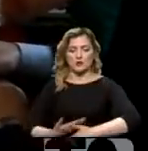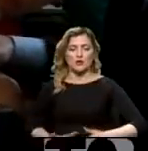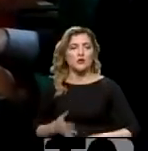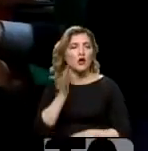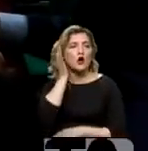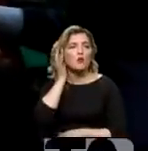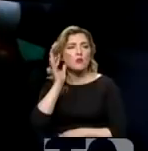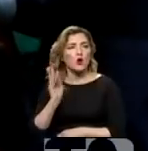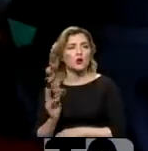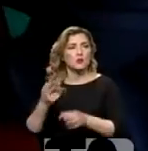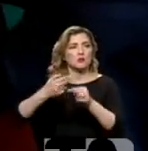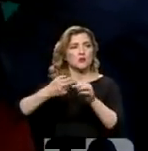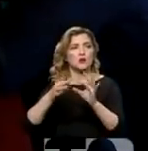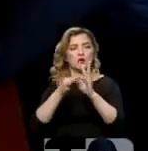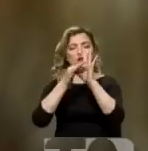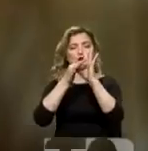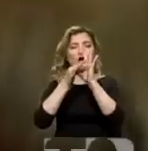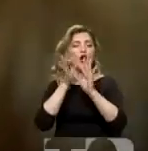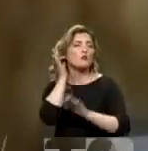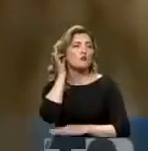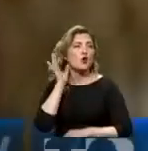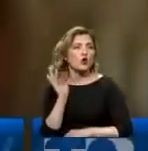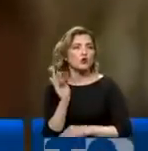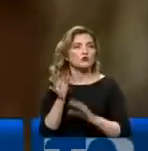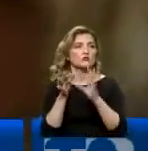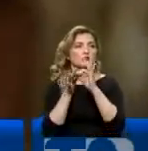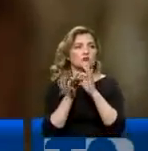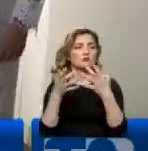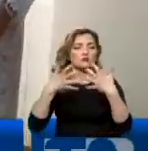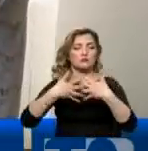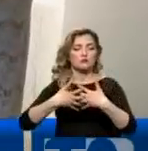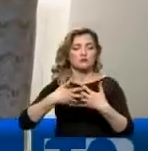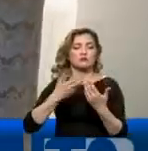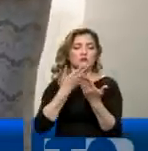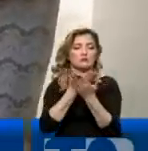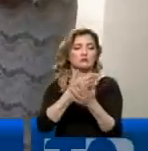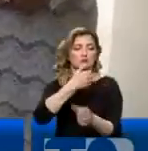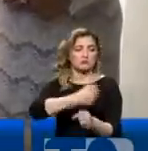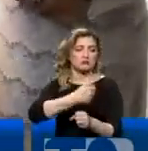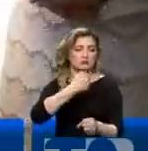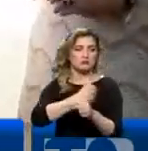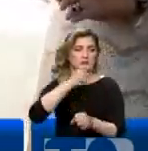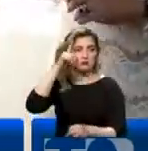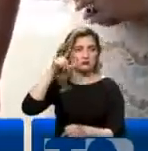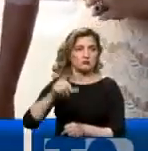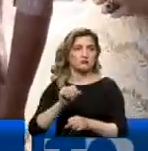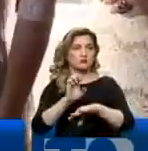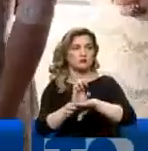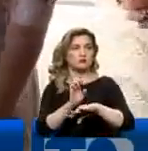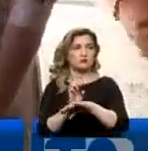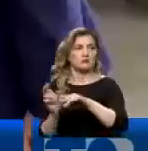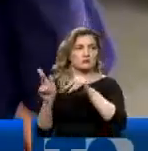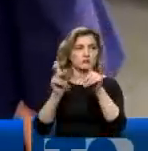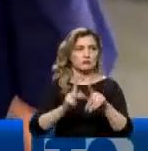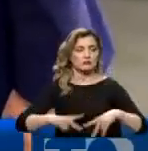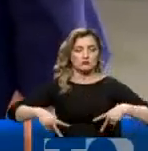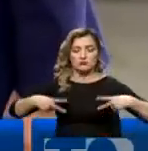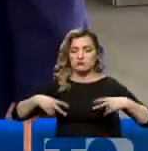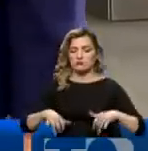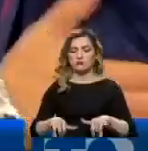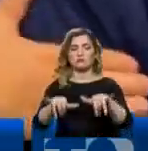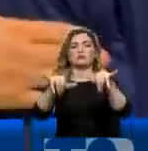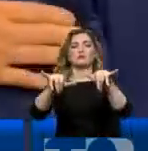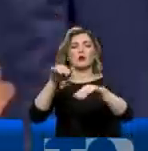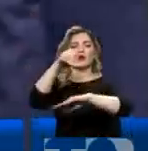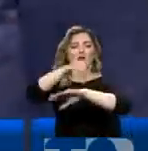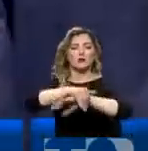esposa participó de la Alianza de Cónyuges de Jefes de Estado, donde presentó el trabajo del gobierno ecuatoriano a través del plan Toda una Vida. Durante la tarde,